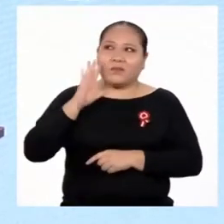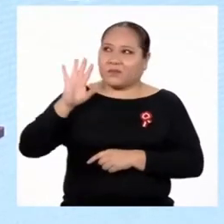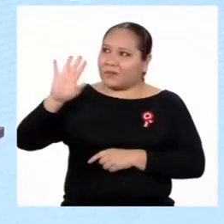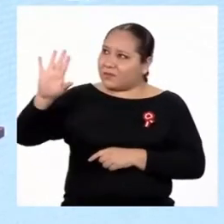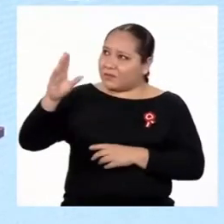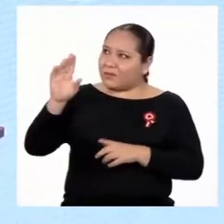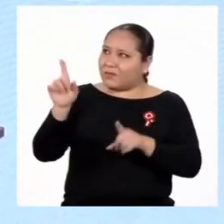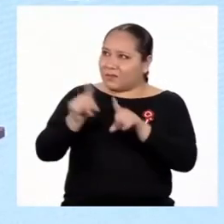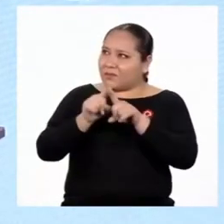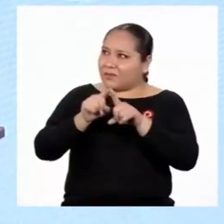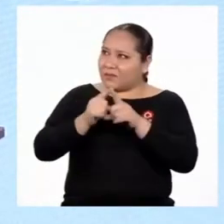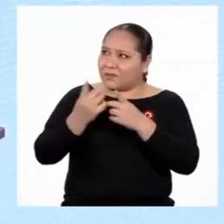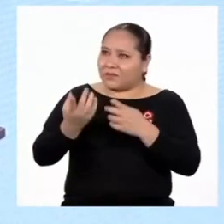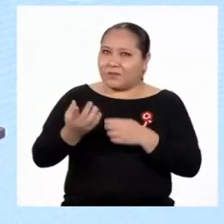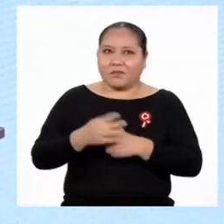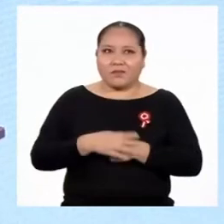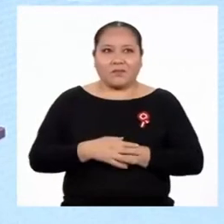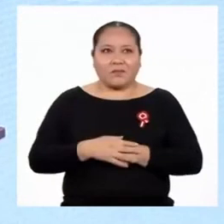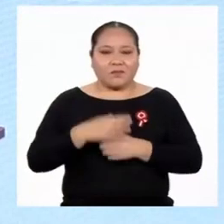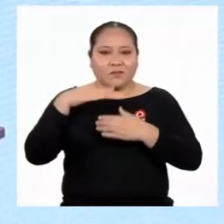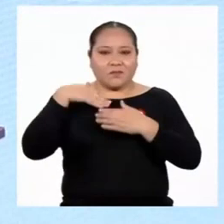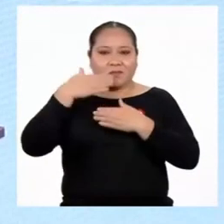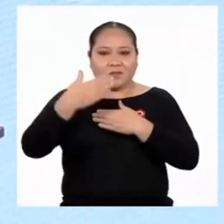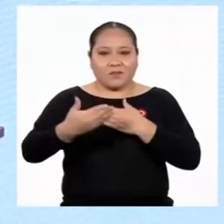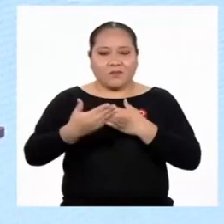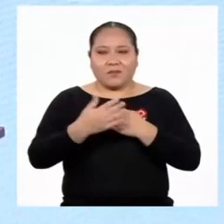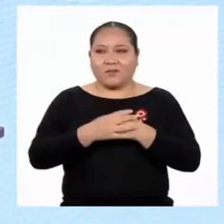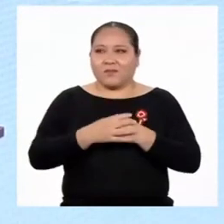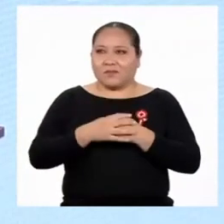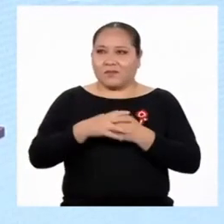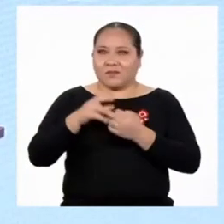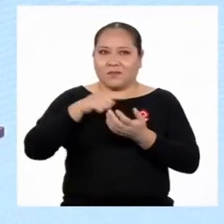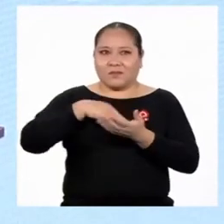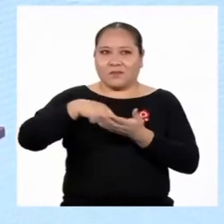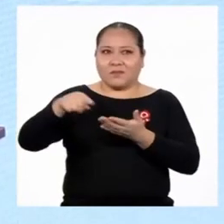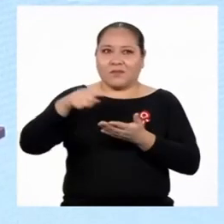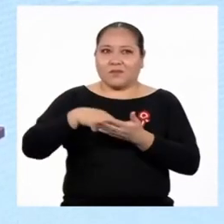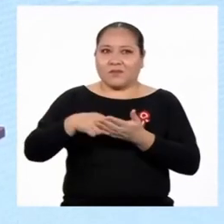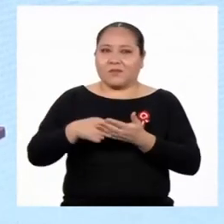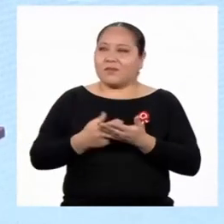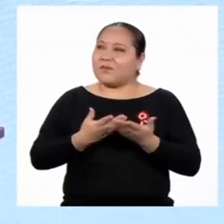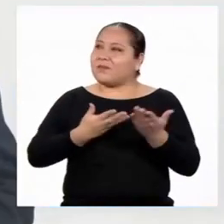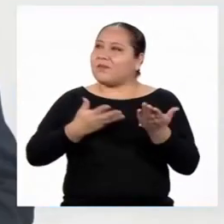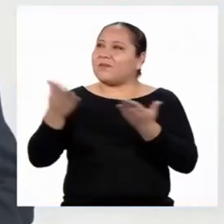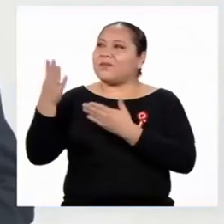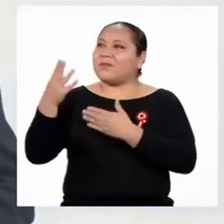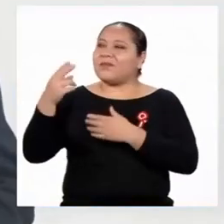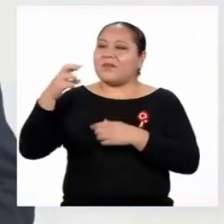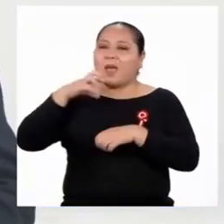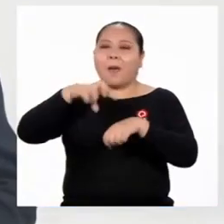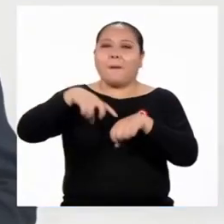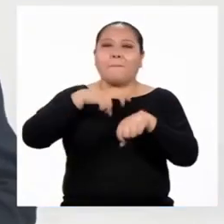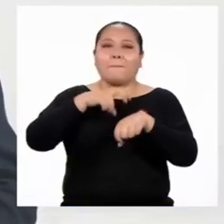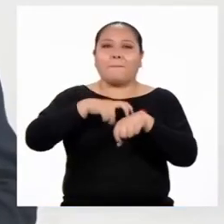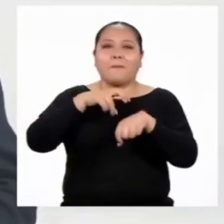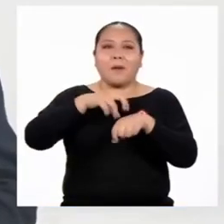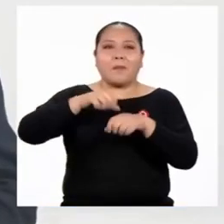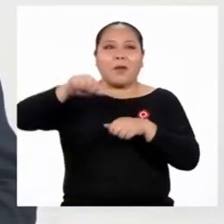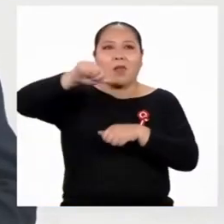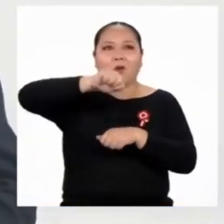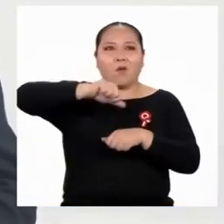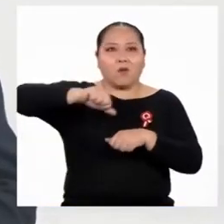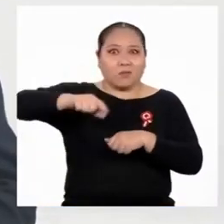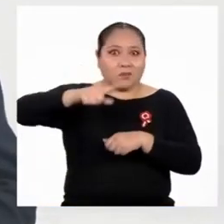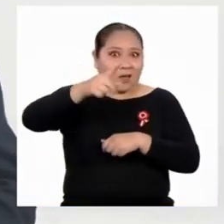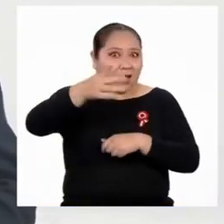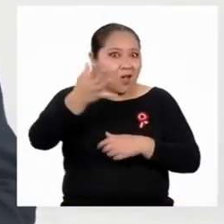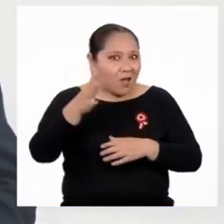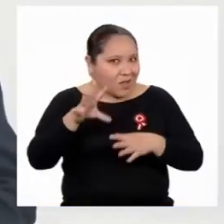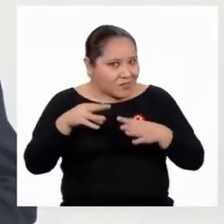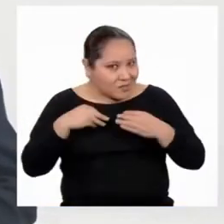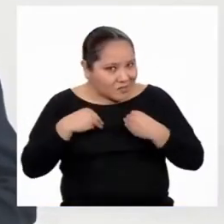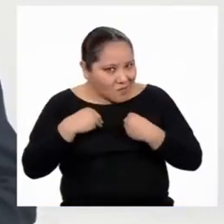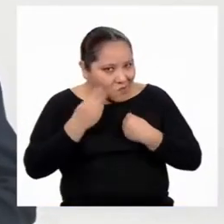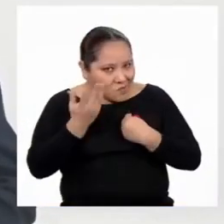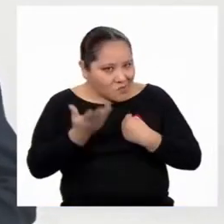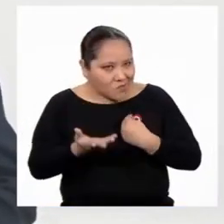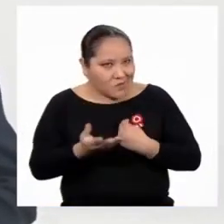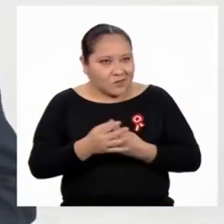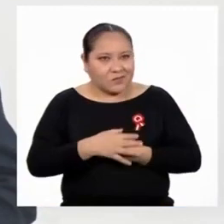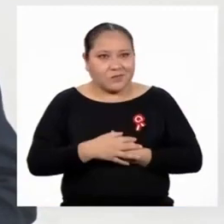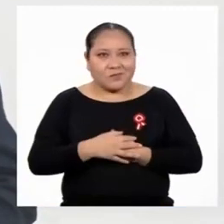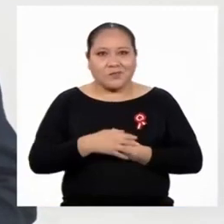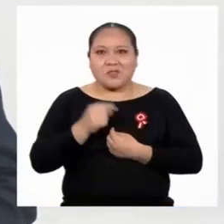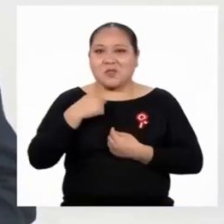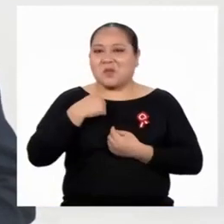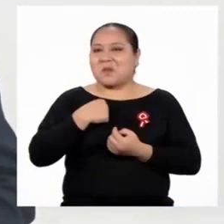suya también. La próxima vez le mando una papa a la huancaína. Te tomo la palabra, Yaremis.